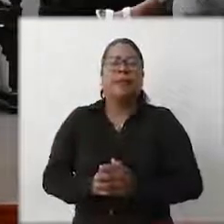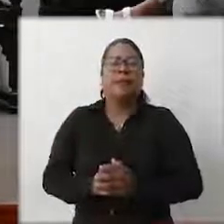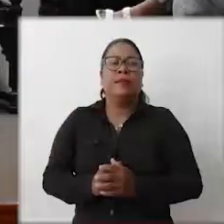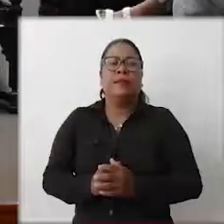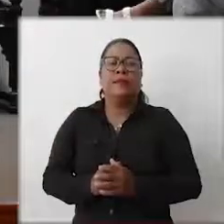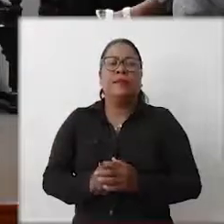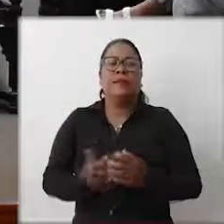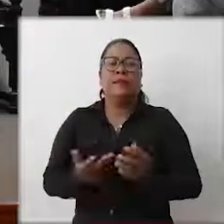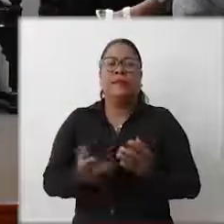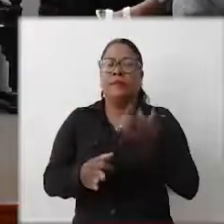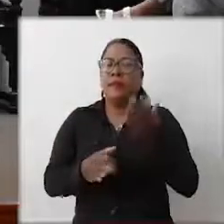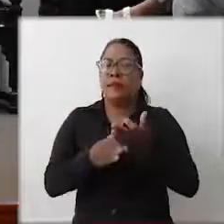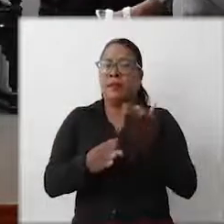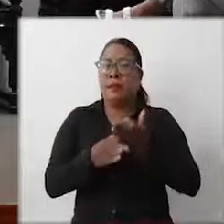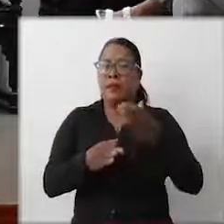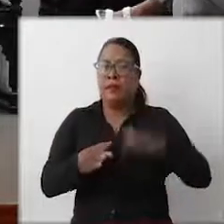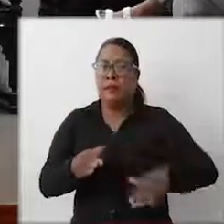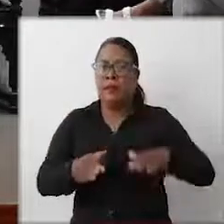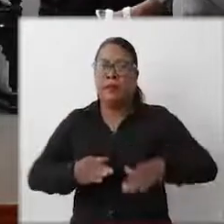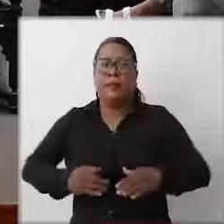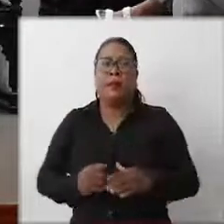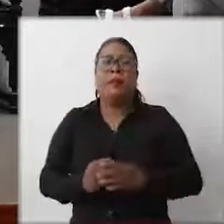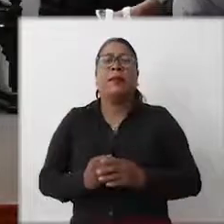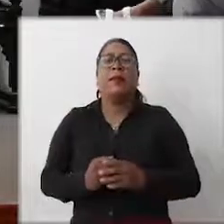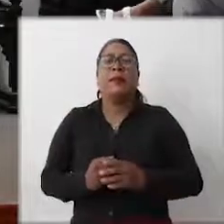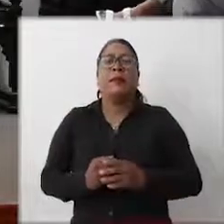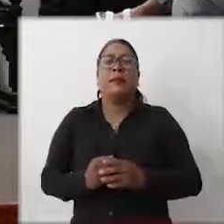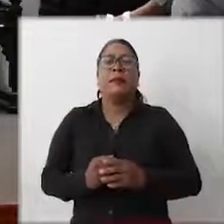continúa el uso de la palabra.